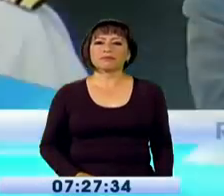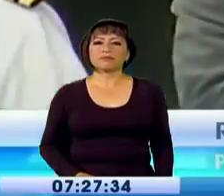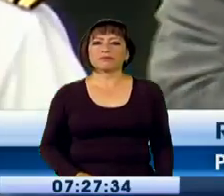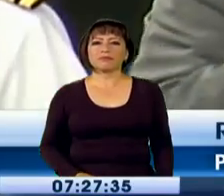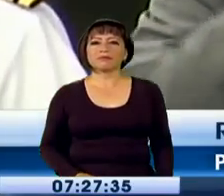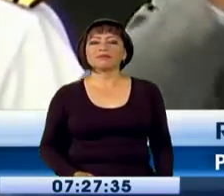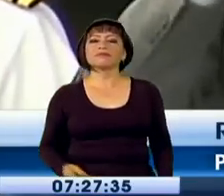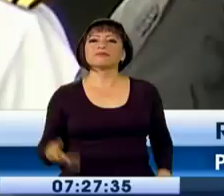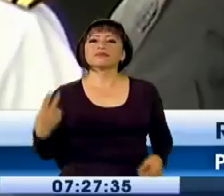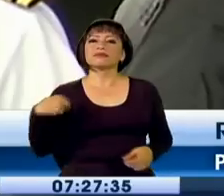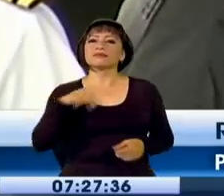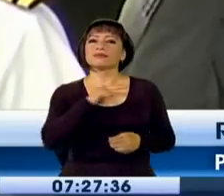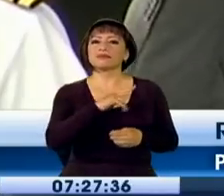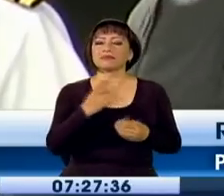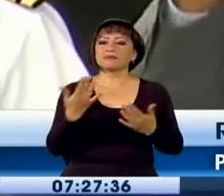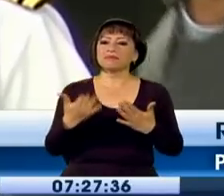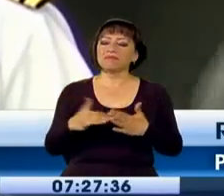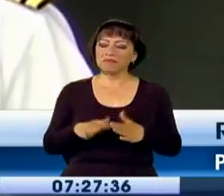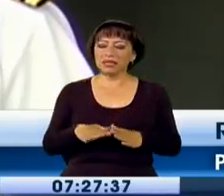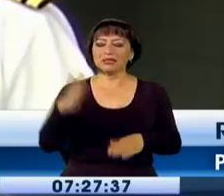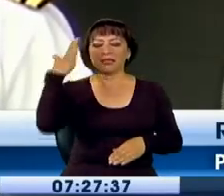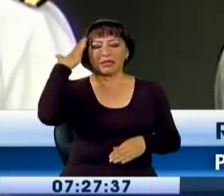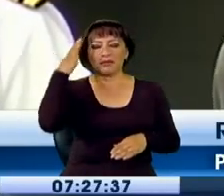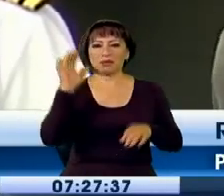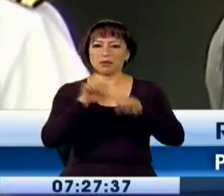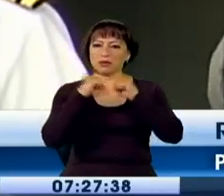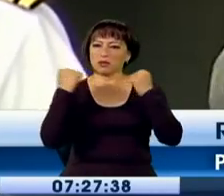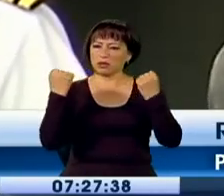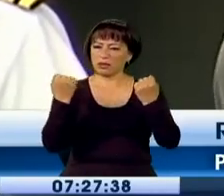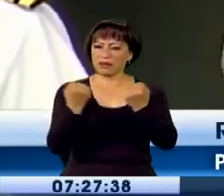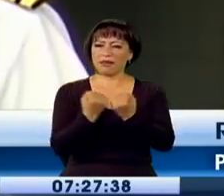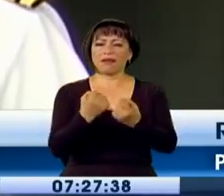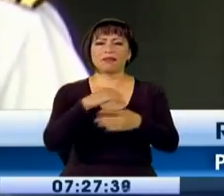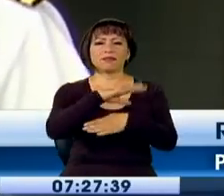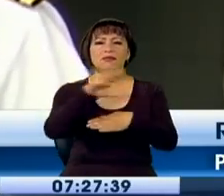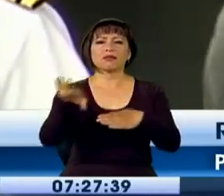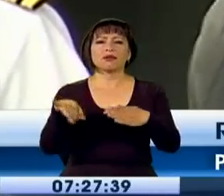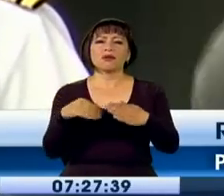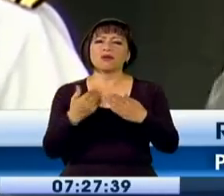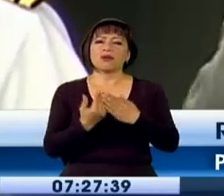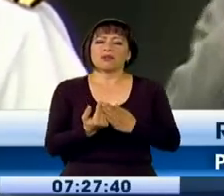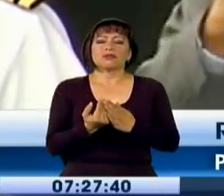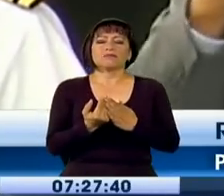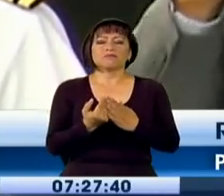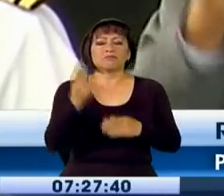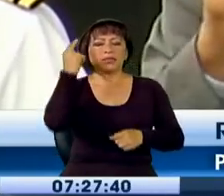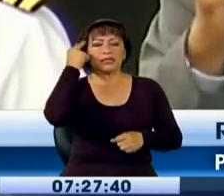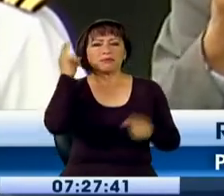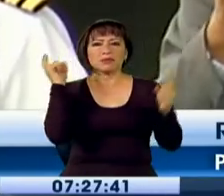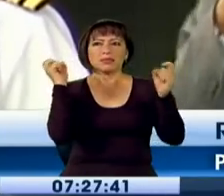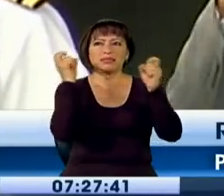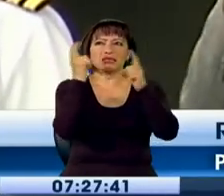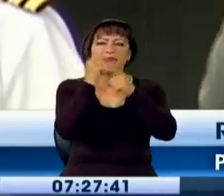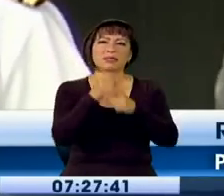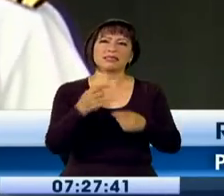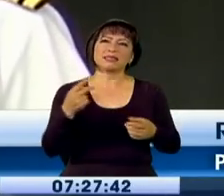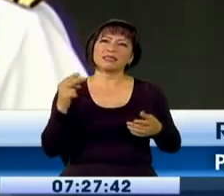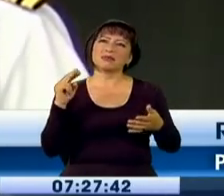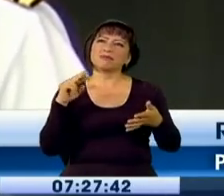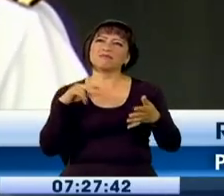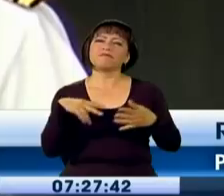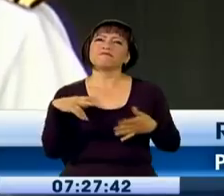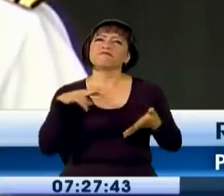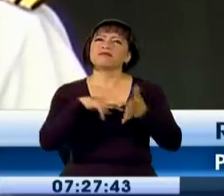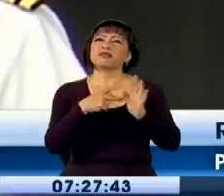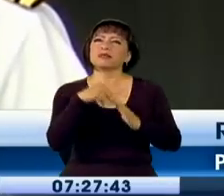anticorrupción de la llamada sociedad civil. Un concepto bastante difícil, ¿no?, de definir. Ellos son los representantes de la